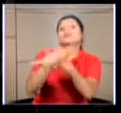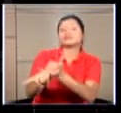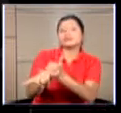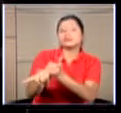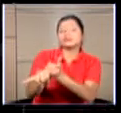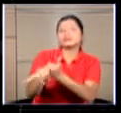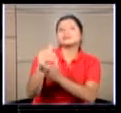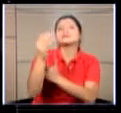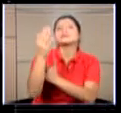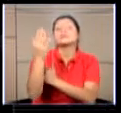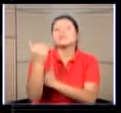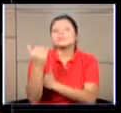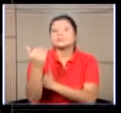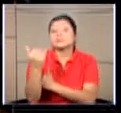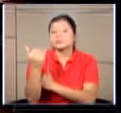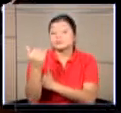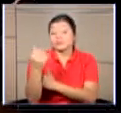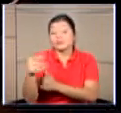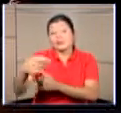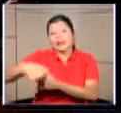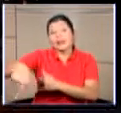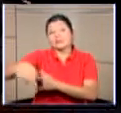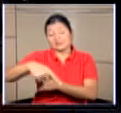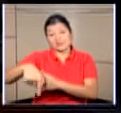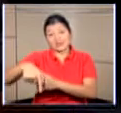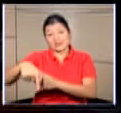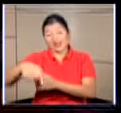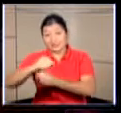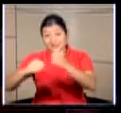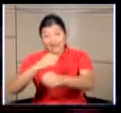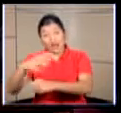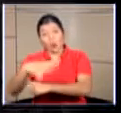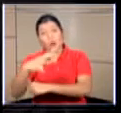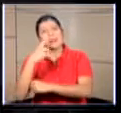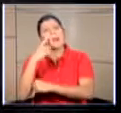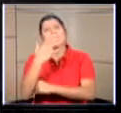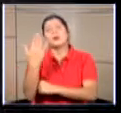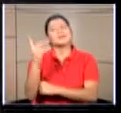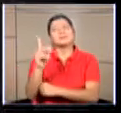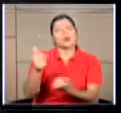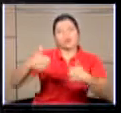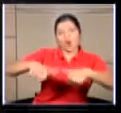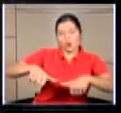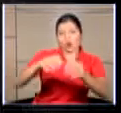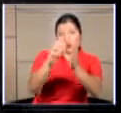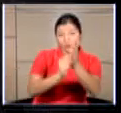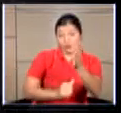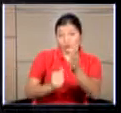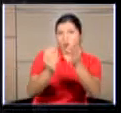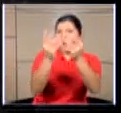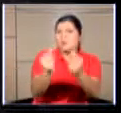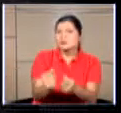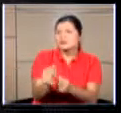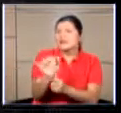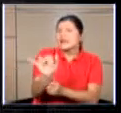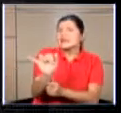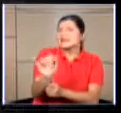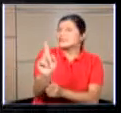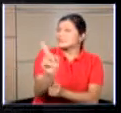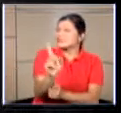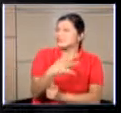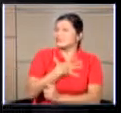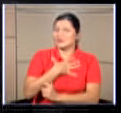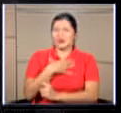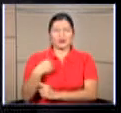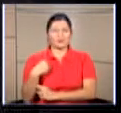de inconstitucionalidad ante la Sala Cuarta para evitar el recorte presupuestario. Y eso como que pues no le gustó